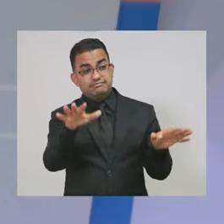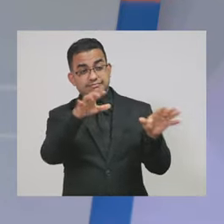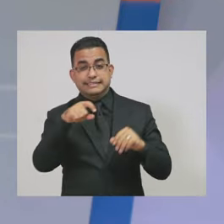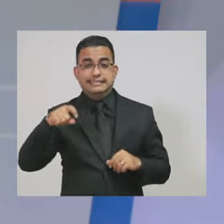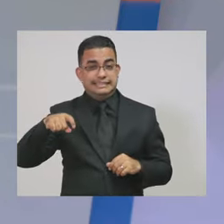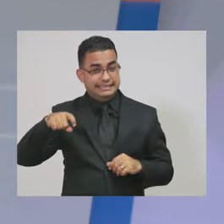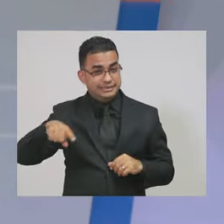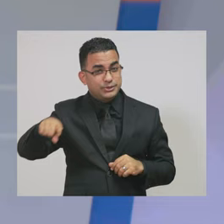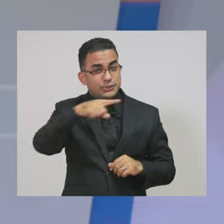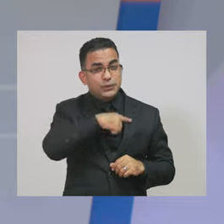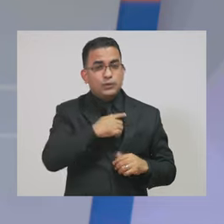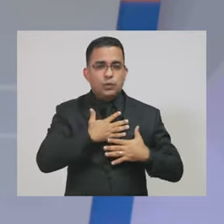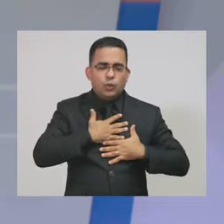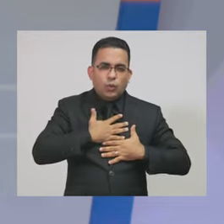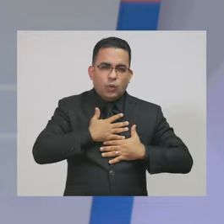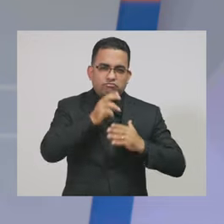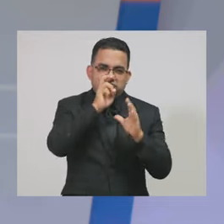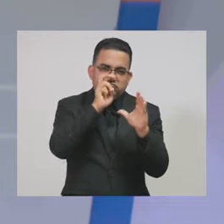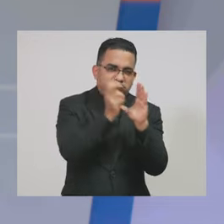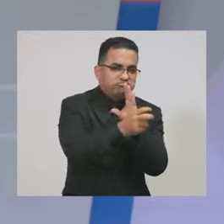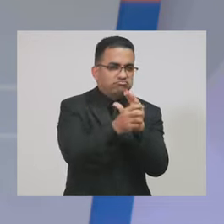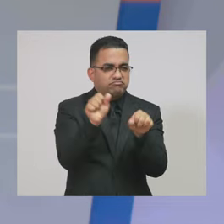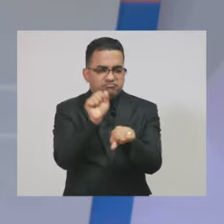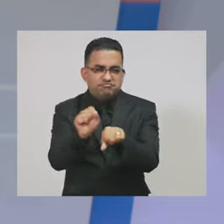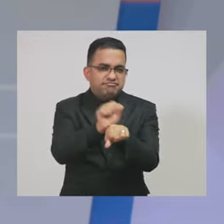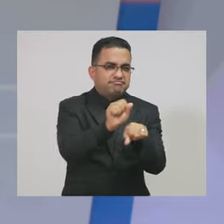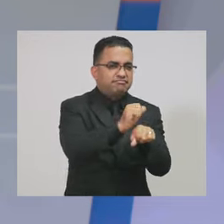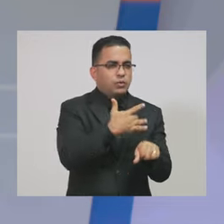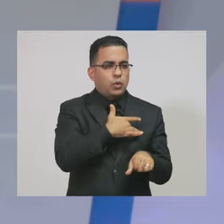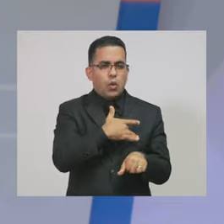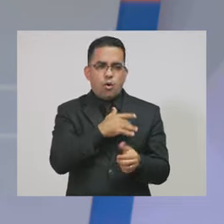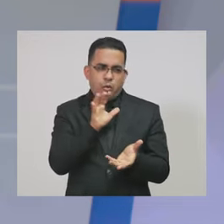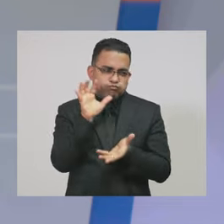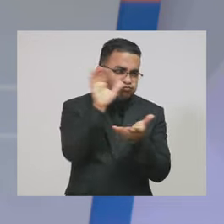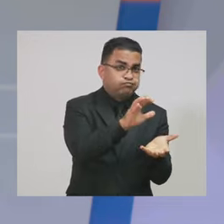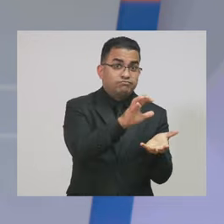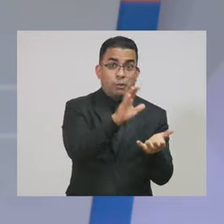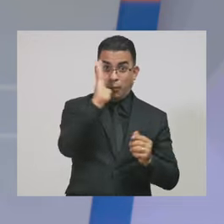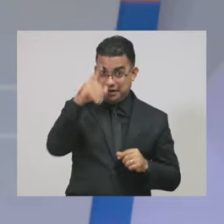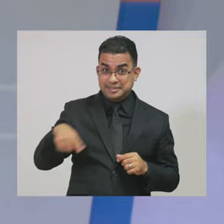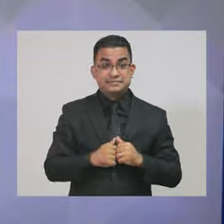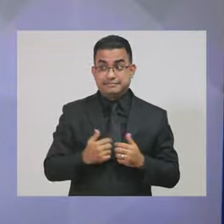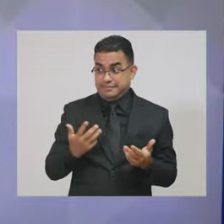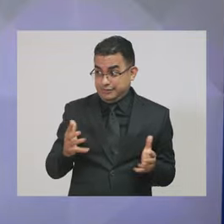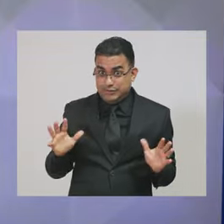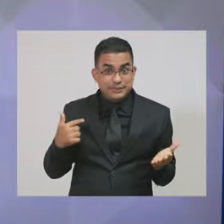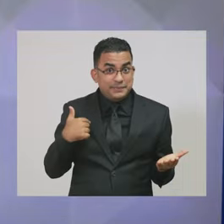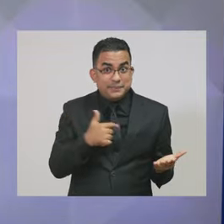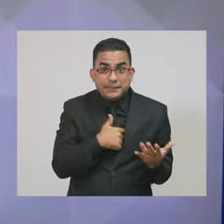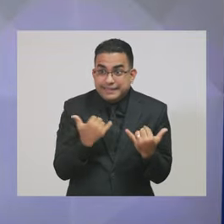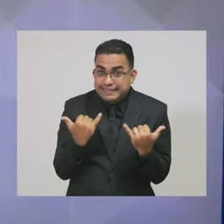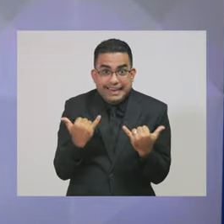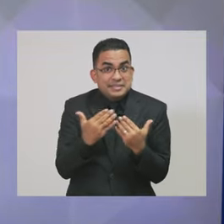eso necesita gente apasionada gente que ponga todo su corazón en lo que hace y así lo haremos ya somos